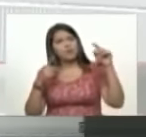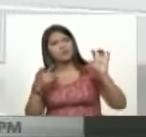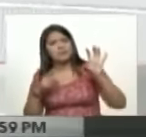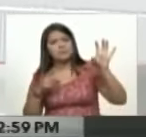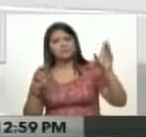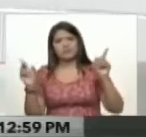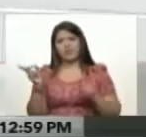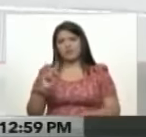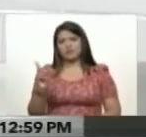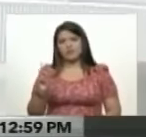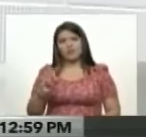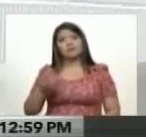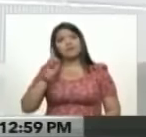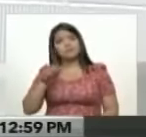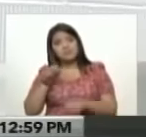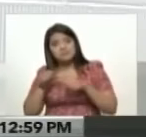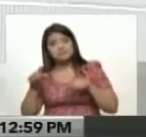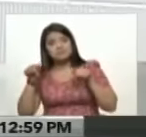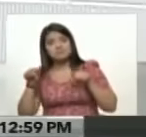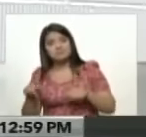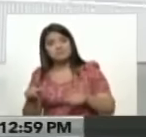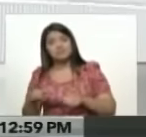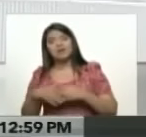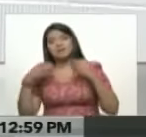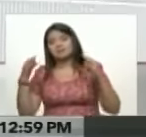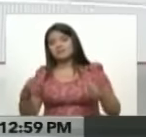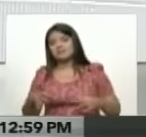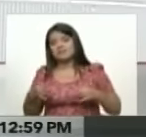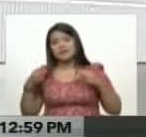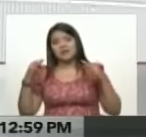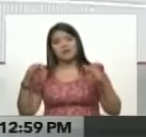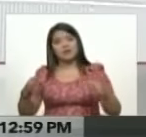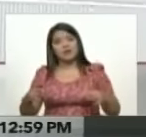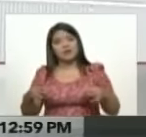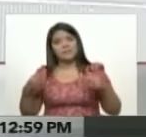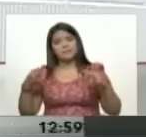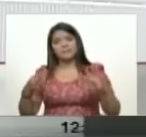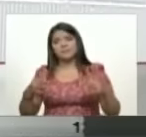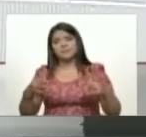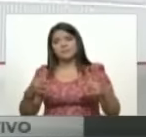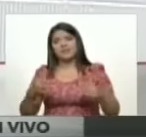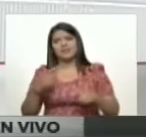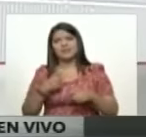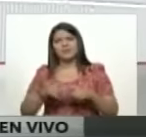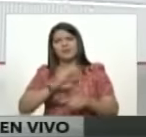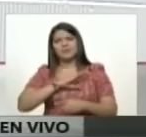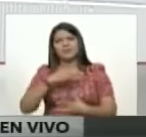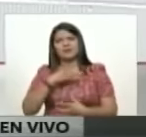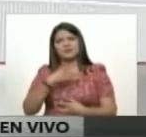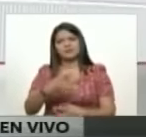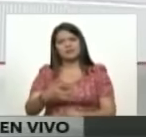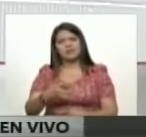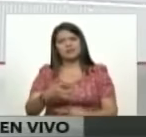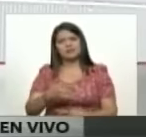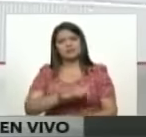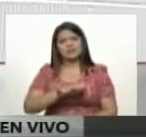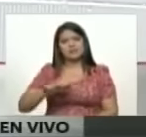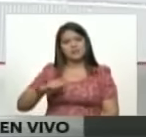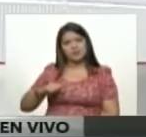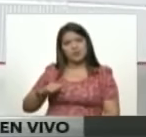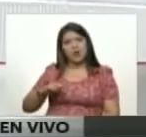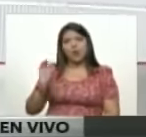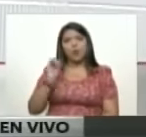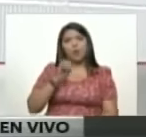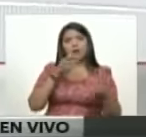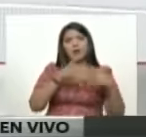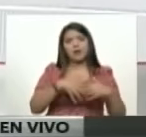y también locales que siempre miran a sus intereses y personas y